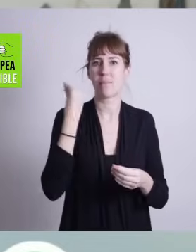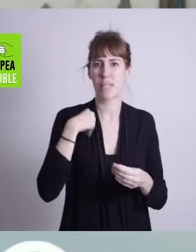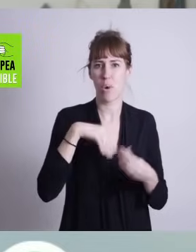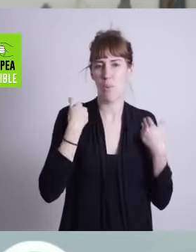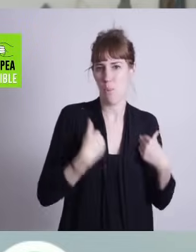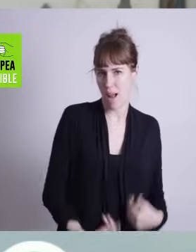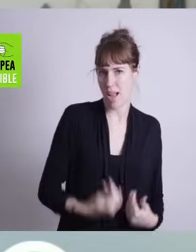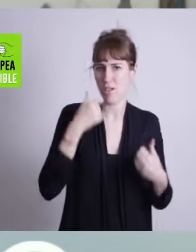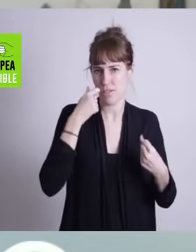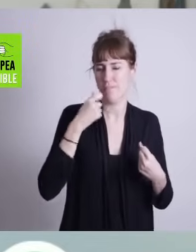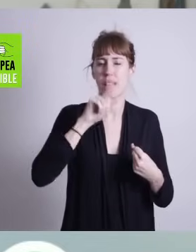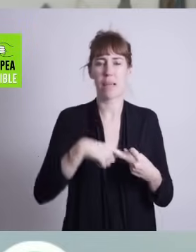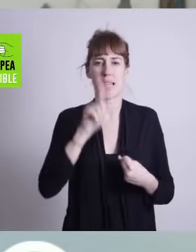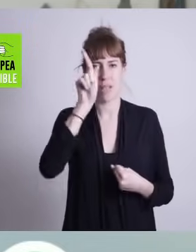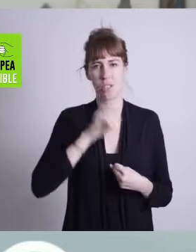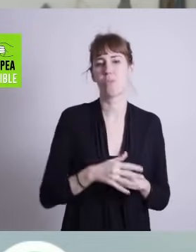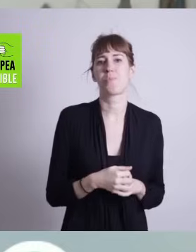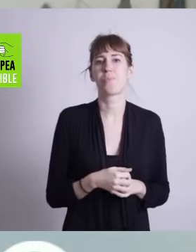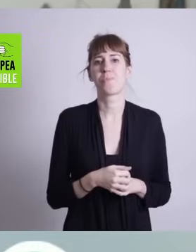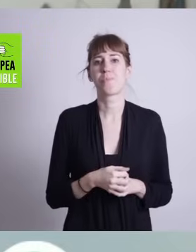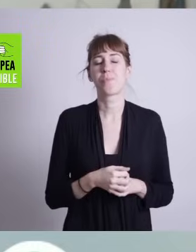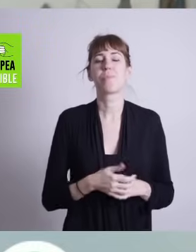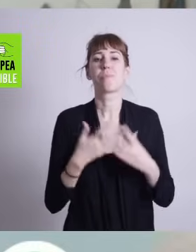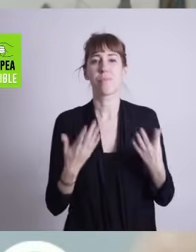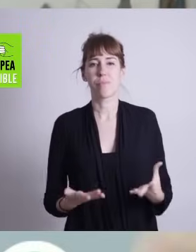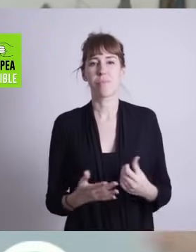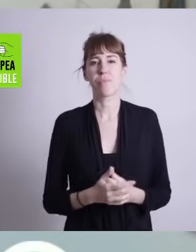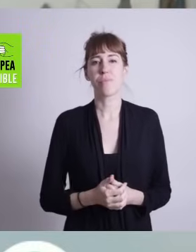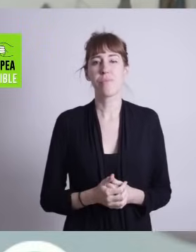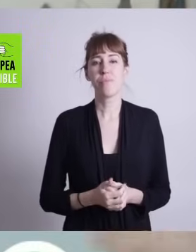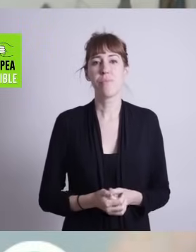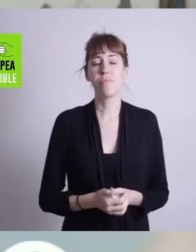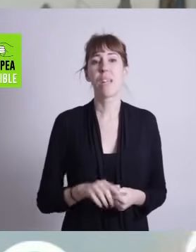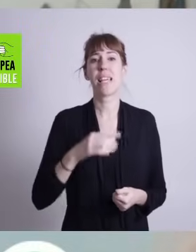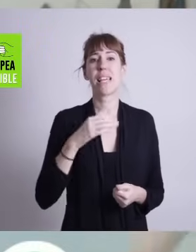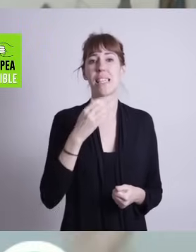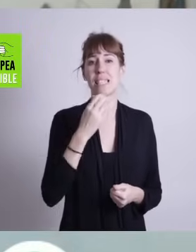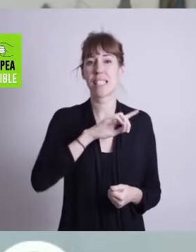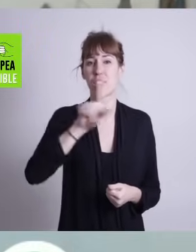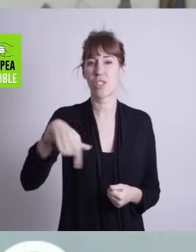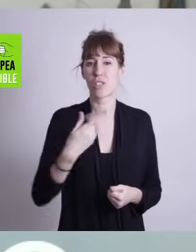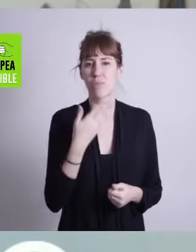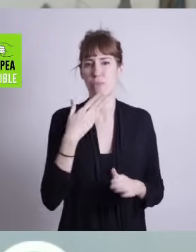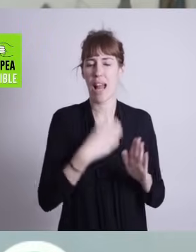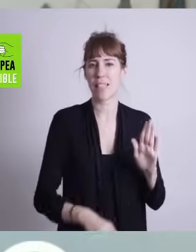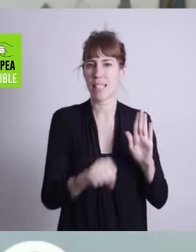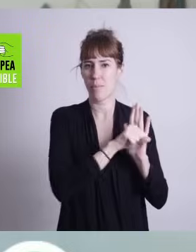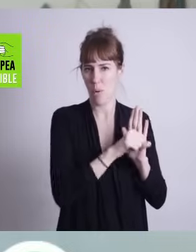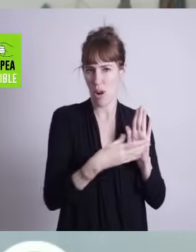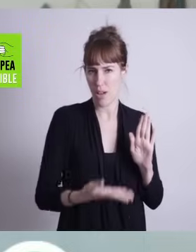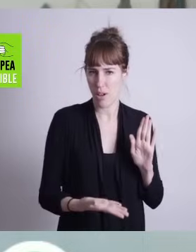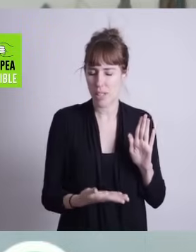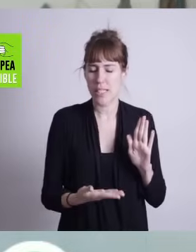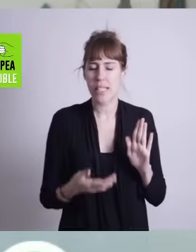En este punto, el hecho de que nosotros simbólicamente, cuando nos